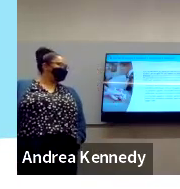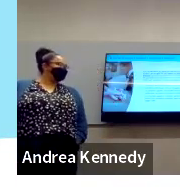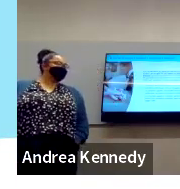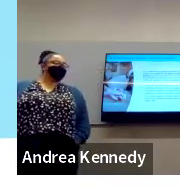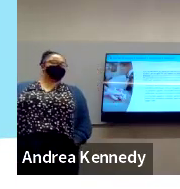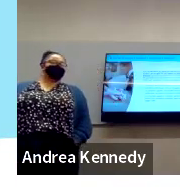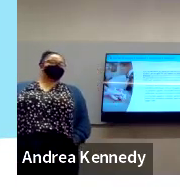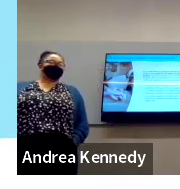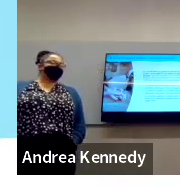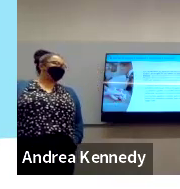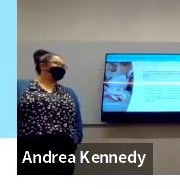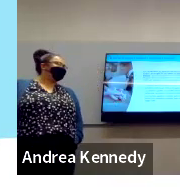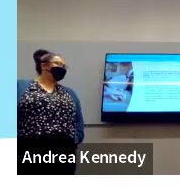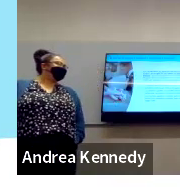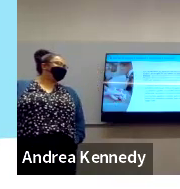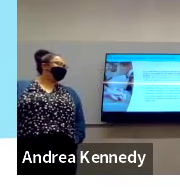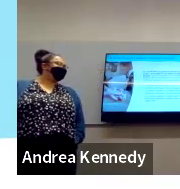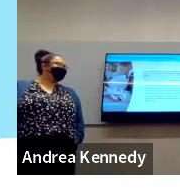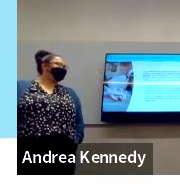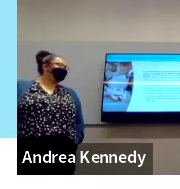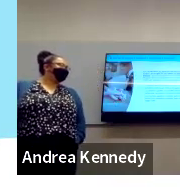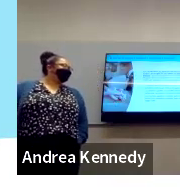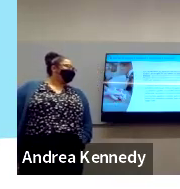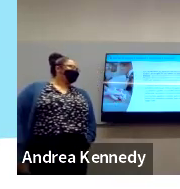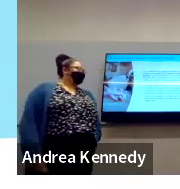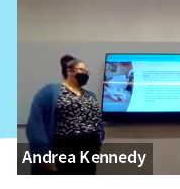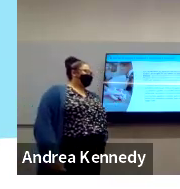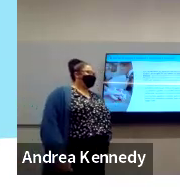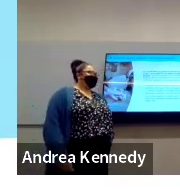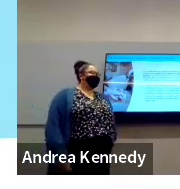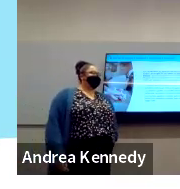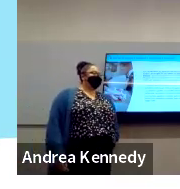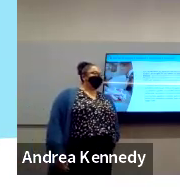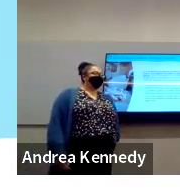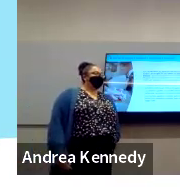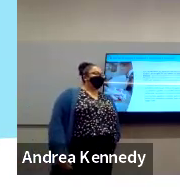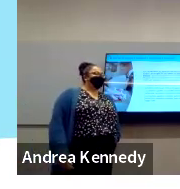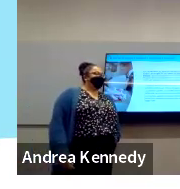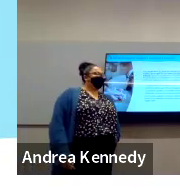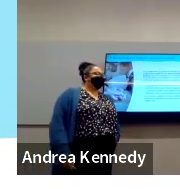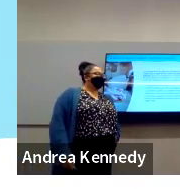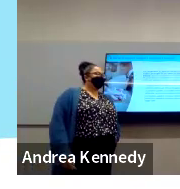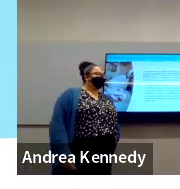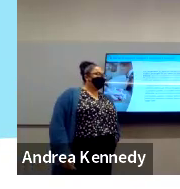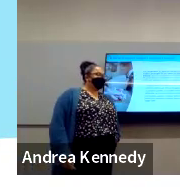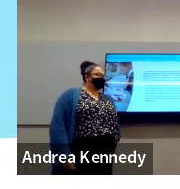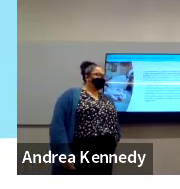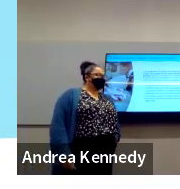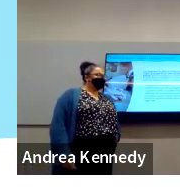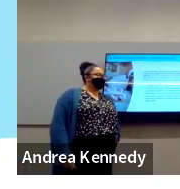servicios públicos a la renta, y ya no va a poder cobrar por separado los servicios públicos